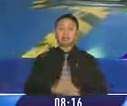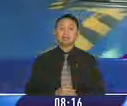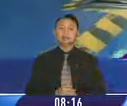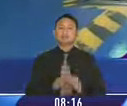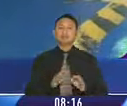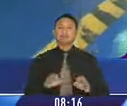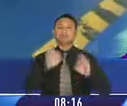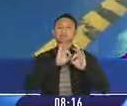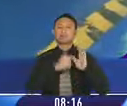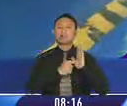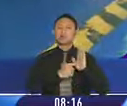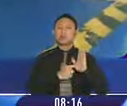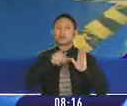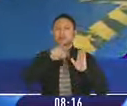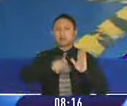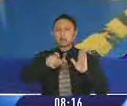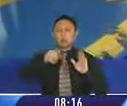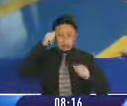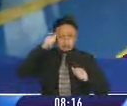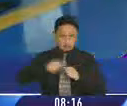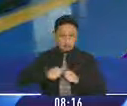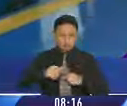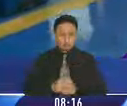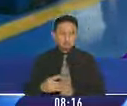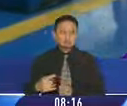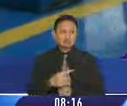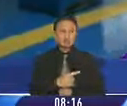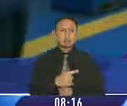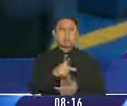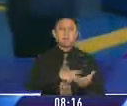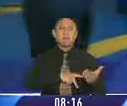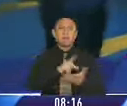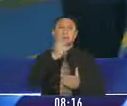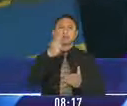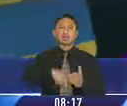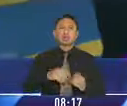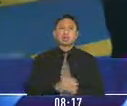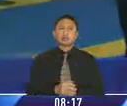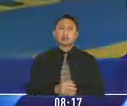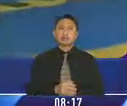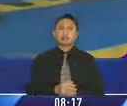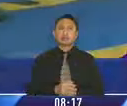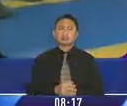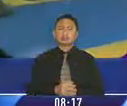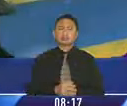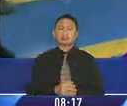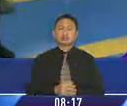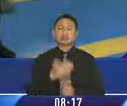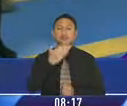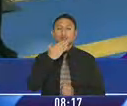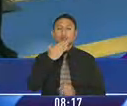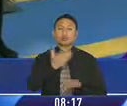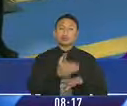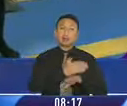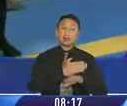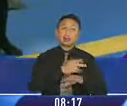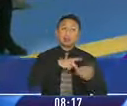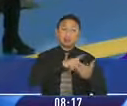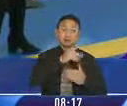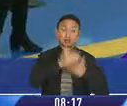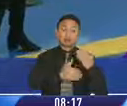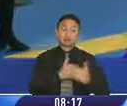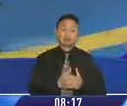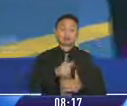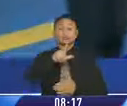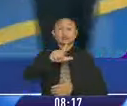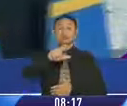importante también recordarles a los usuarios sobre cuáles son estos pagos que tienen que tener al día para realizar este proceso. Leti Andrade,